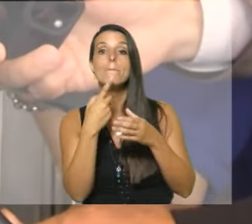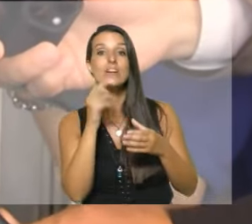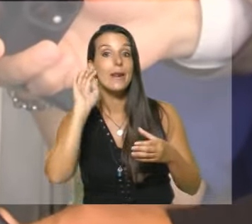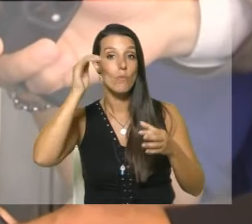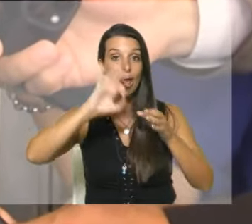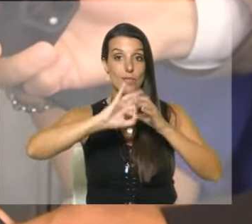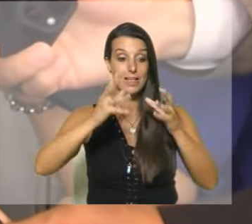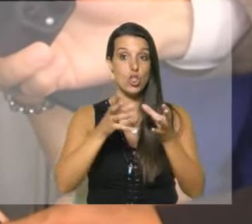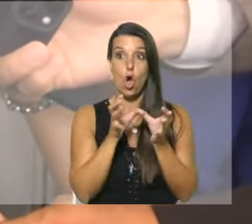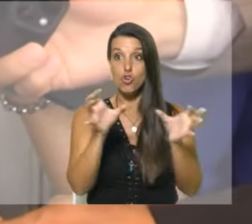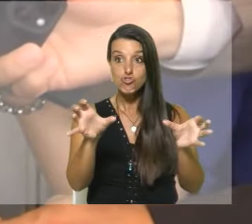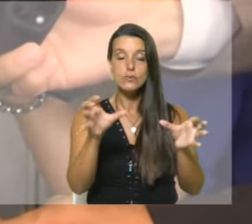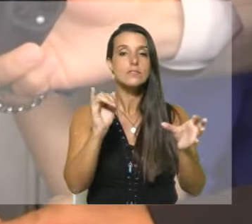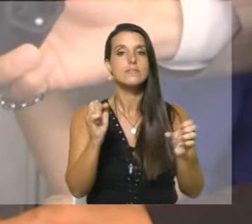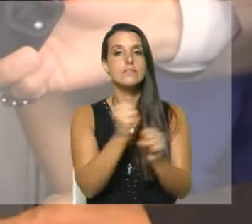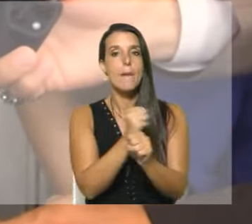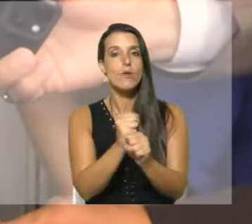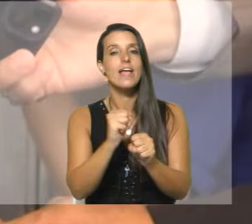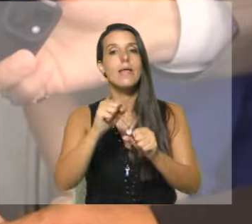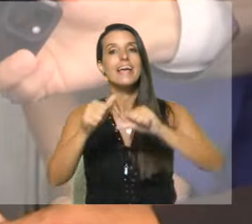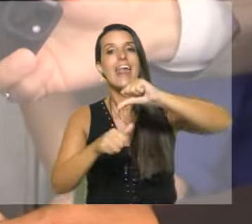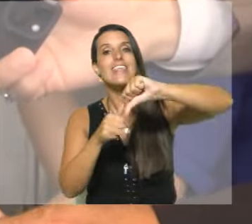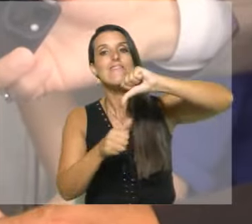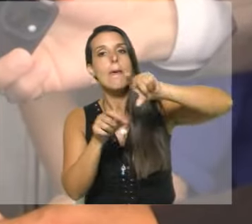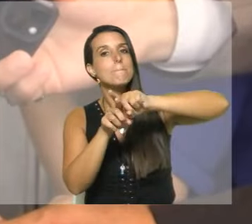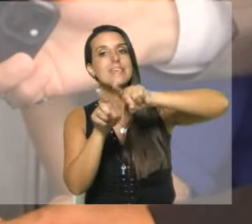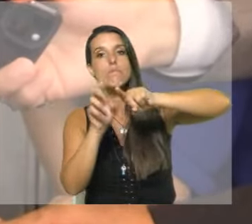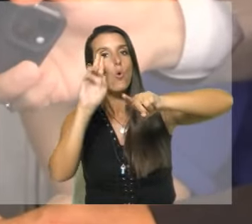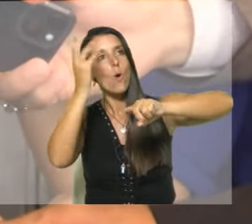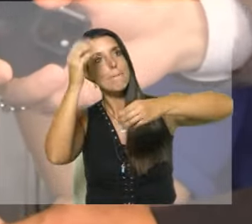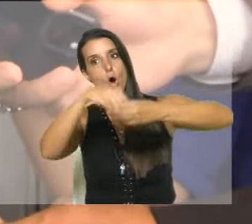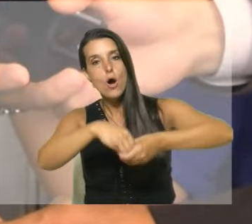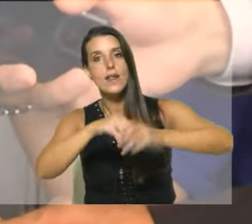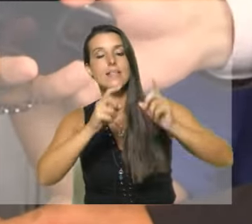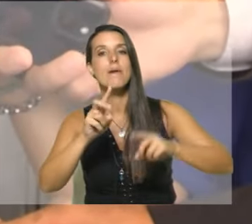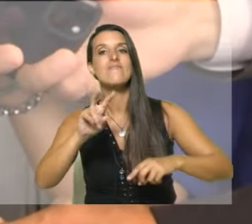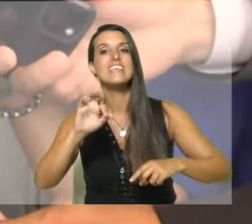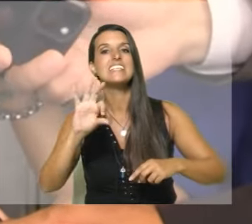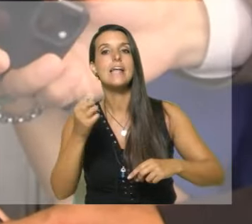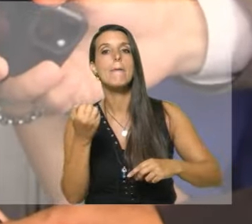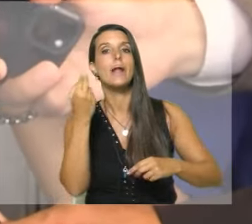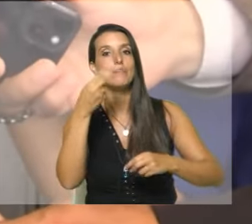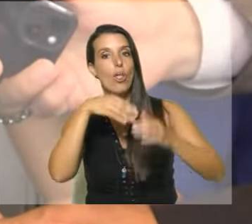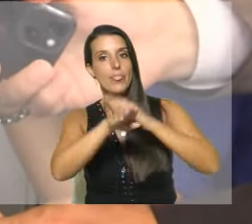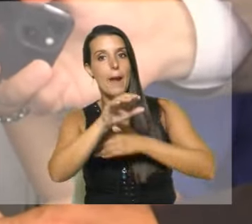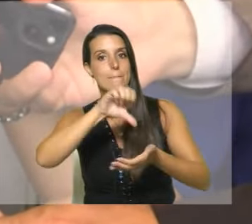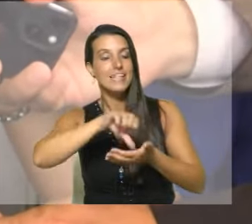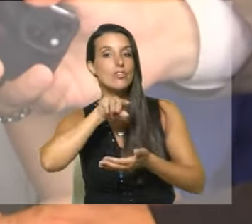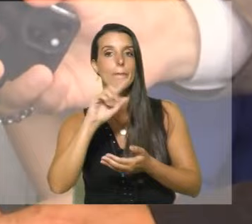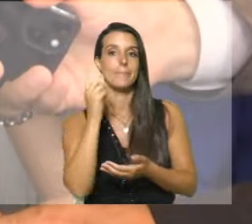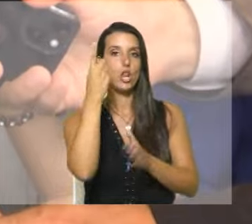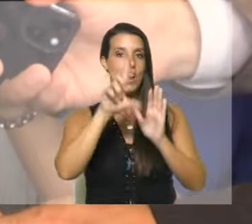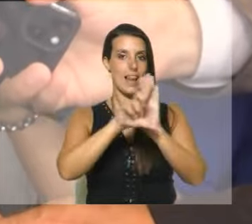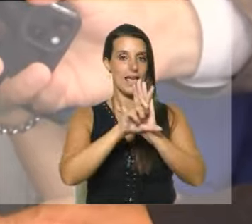nos incorporaba al tratamiento que tienen los países del Caribe, que iba en esta misma dirección. Además, hay un tema de visas, y eso mismo es lo primero que tiene esta